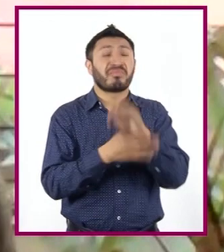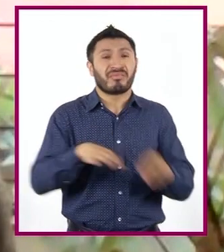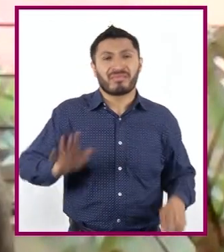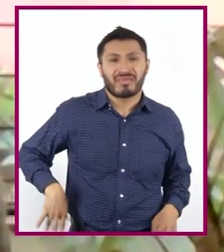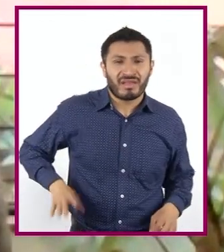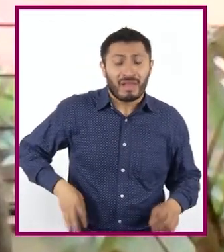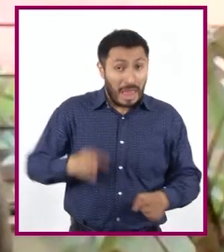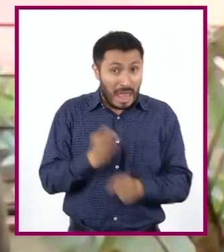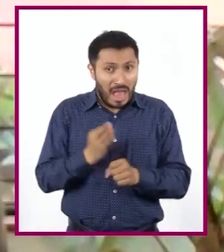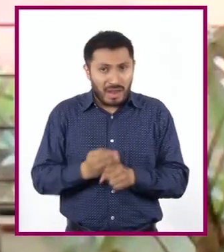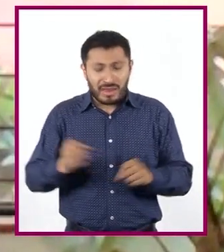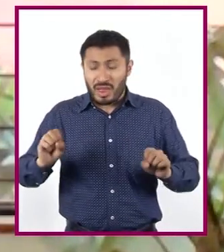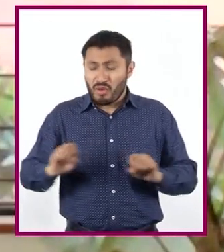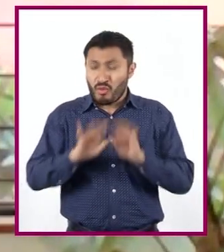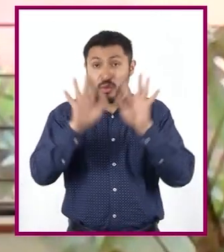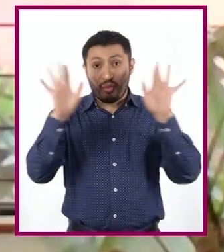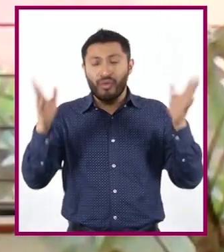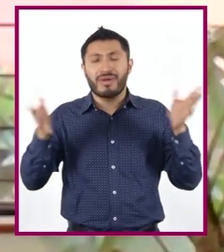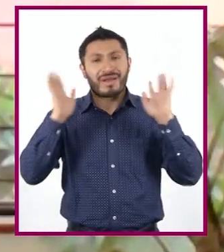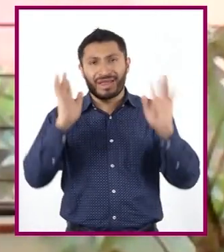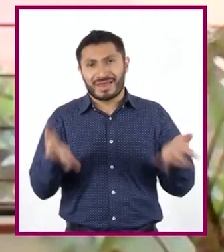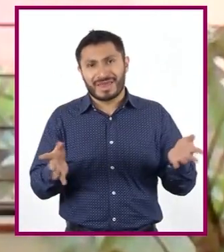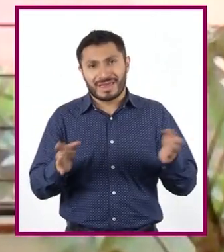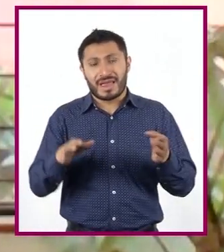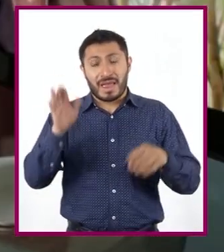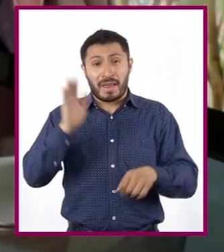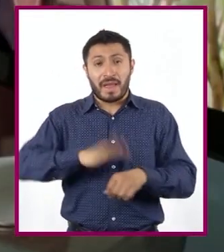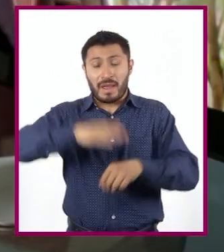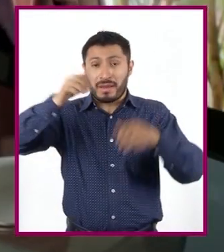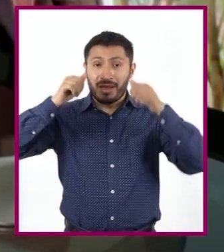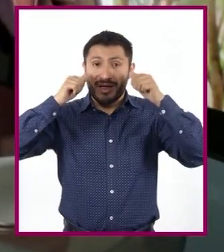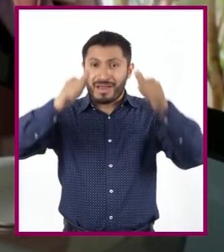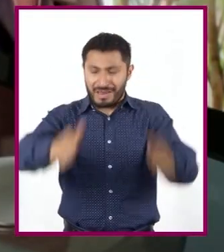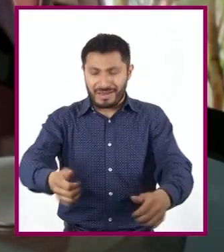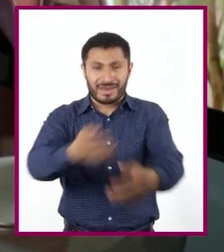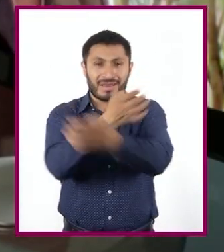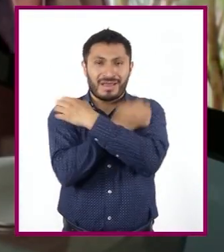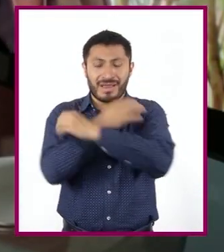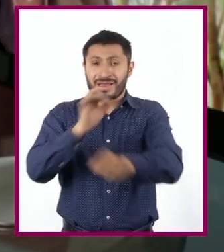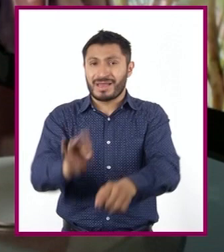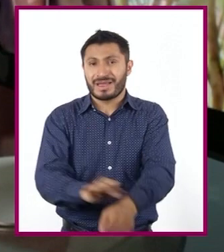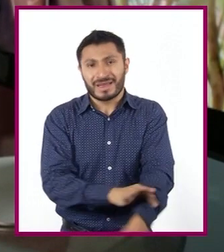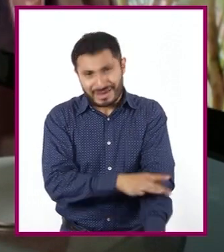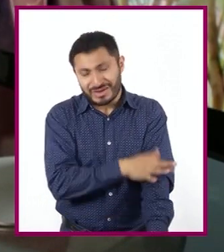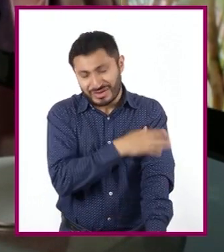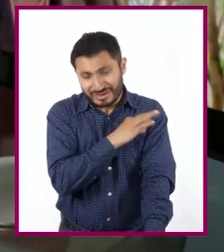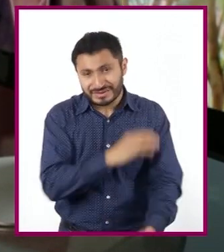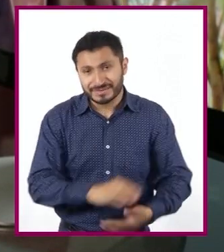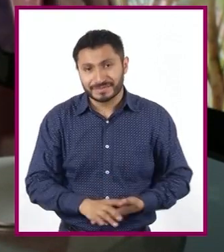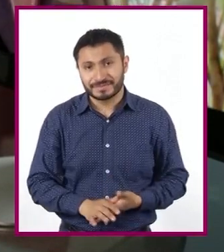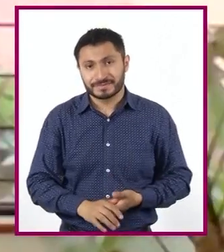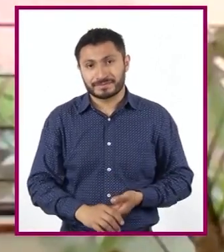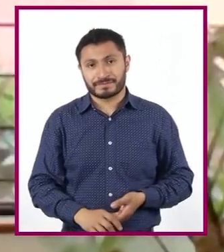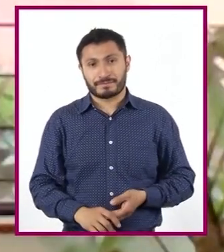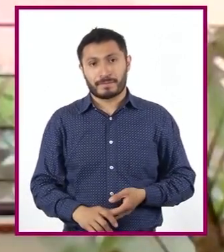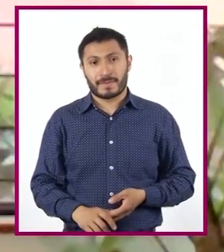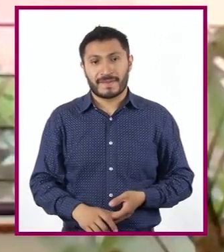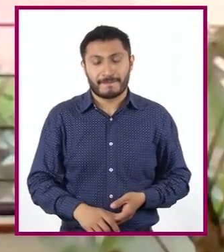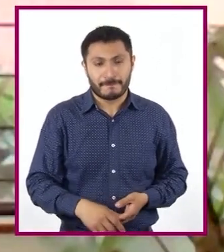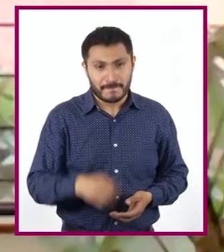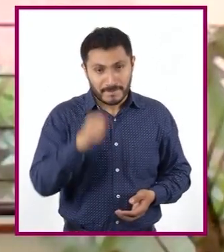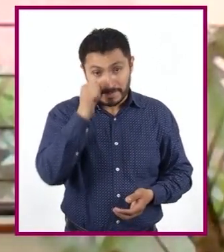podemos efectivamente darnos cuenta de que es caro en ocasiones. Se puede pensar que es algo de élite, ¿verdad? De tener libros,